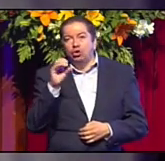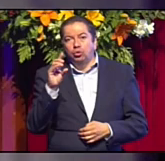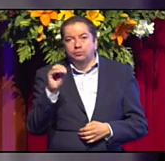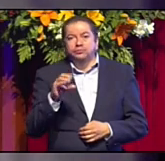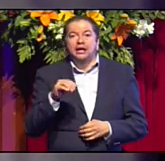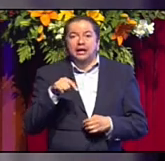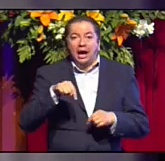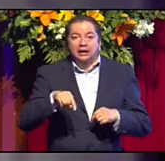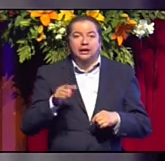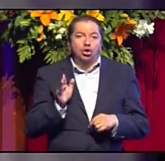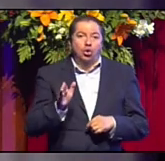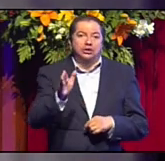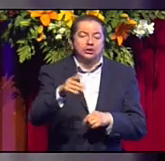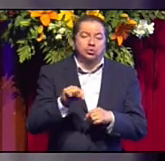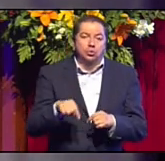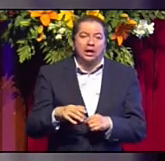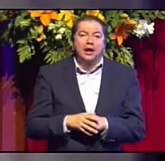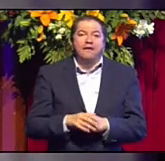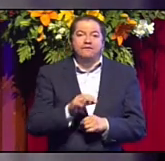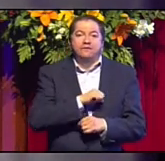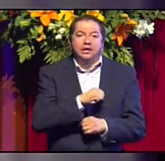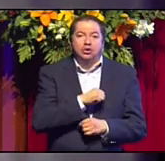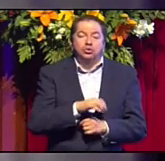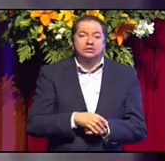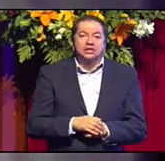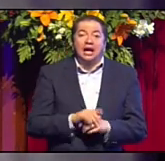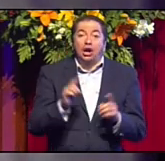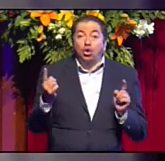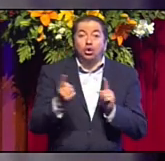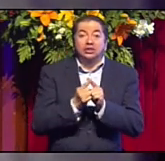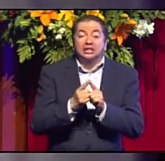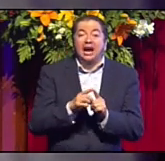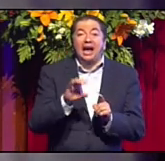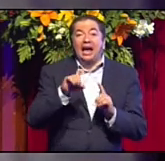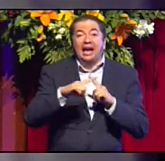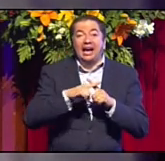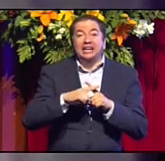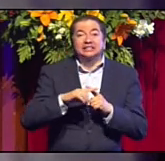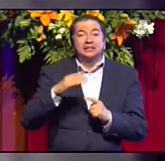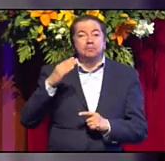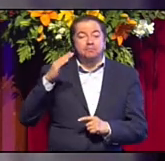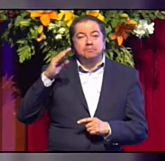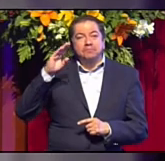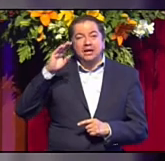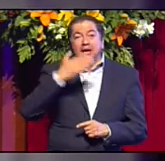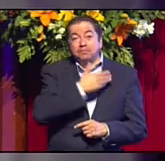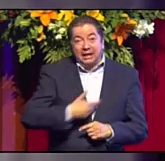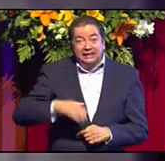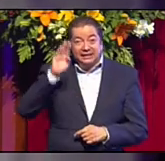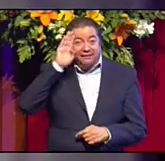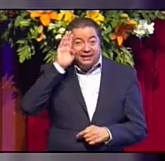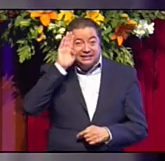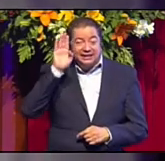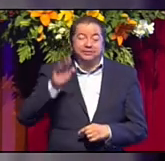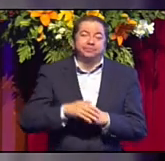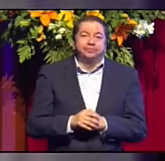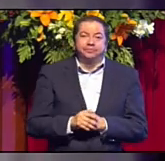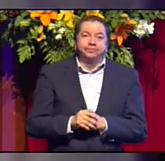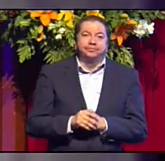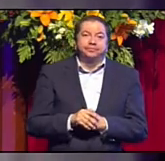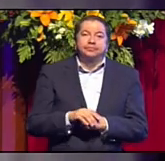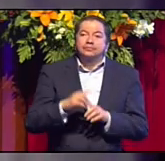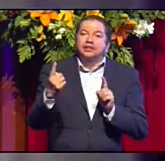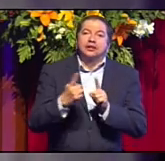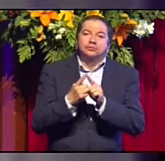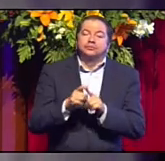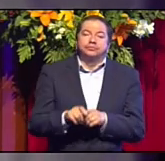en la comuna de Vicuña. Y tuve la oportunidad de encontrarme con la expresidenta Michelle Bachelet, entre otros invitados, y el ministro